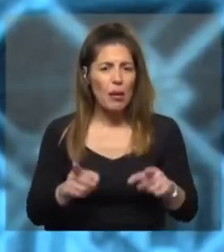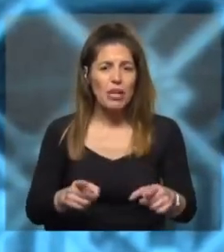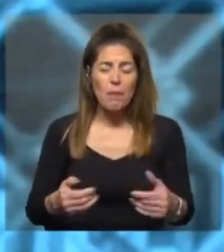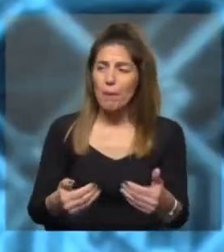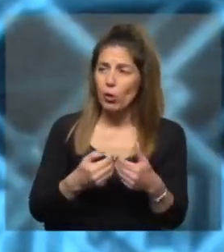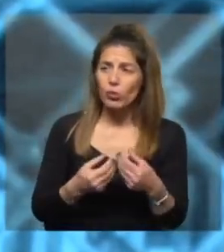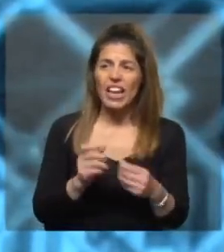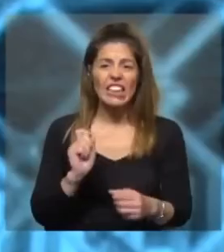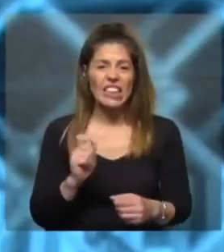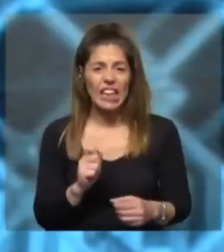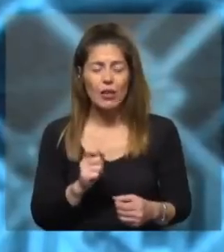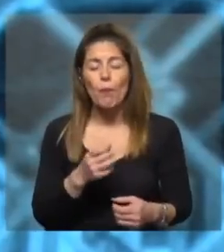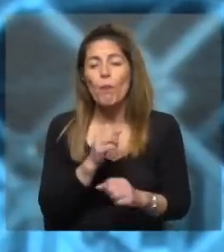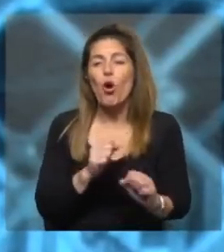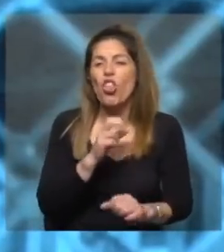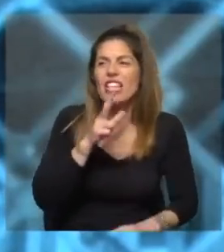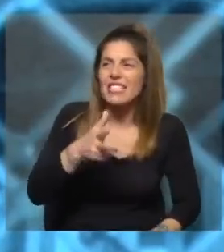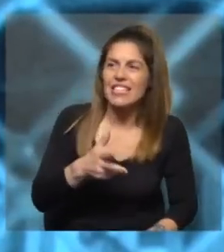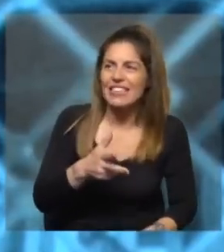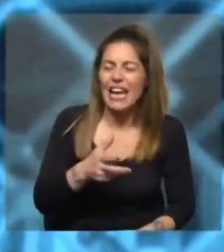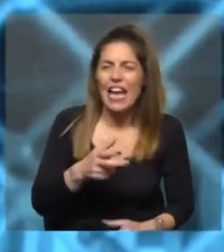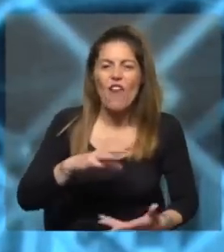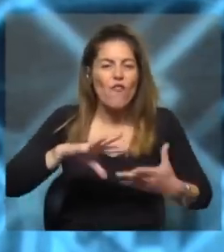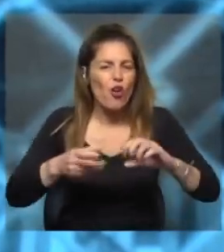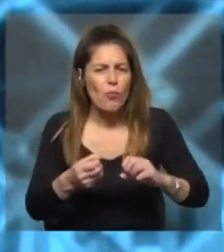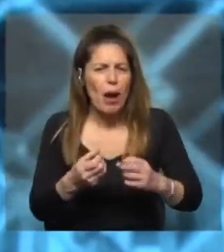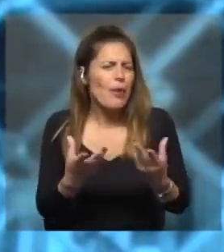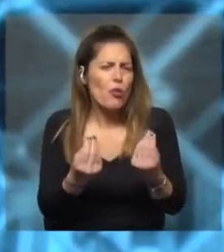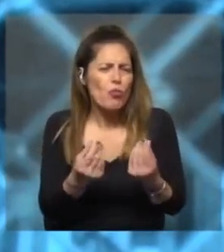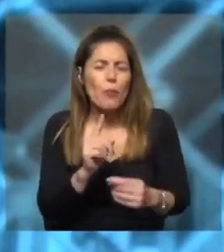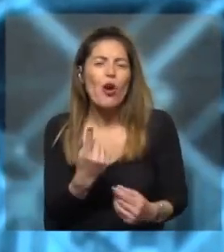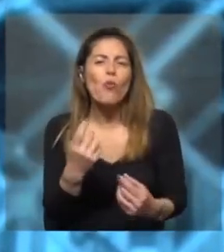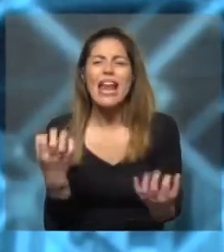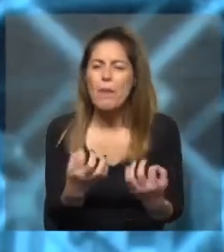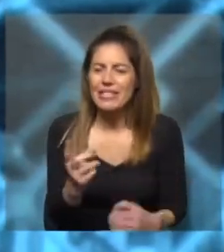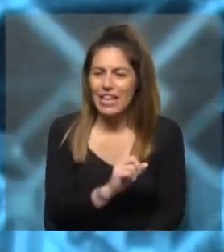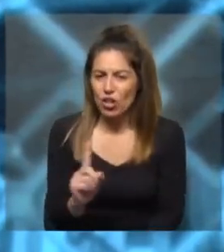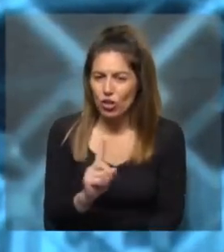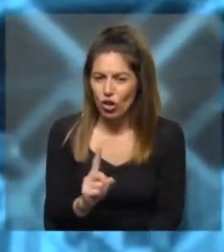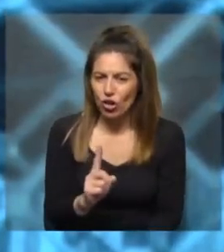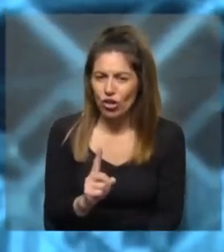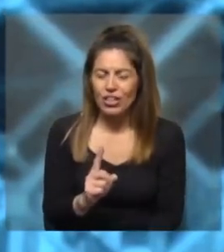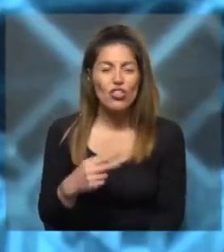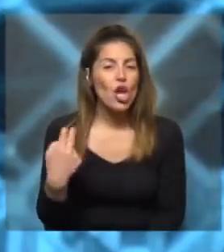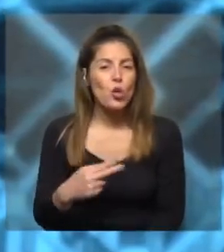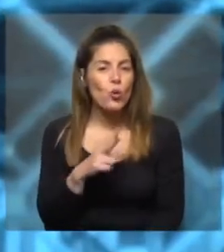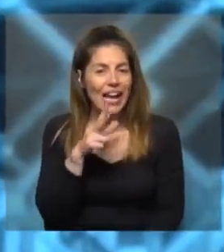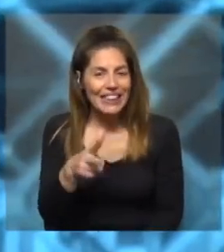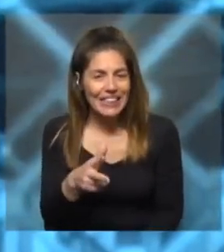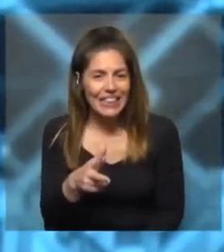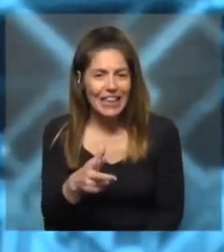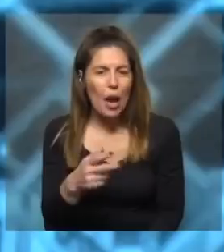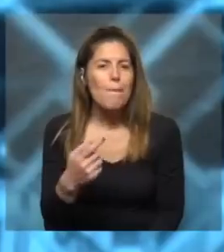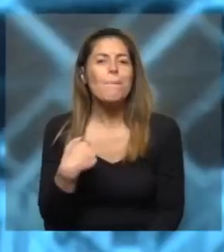decir estilos determinadas personas pero un montón No algo en particular entonces Nunca dije esto porque decir